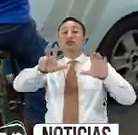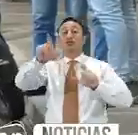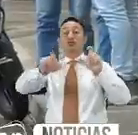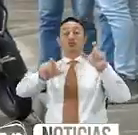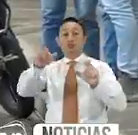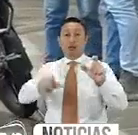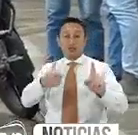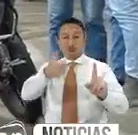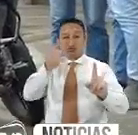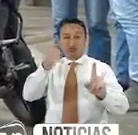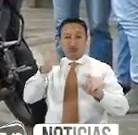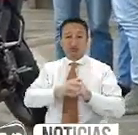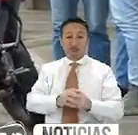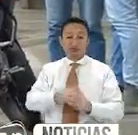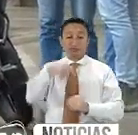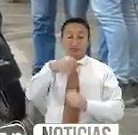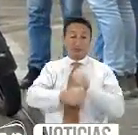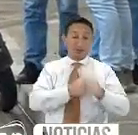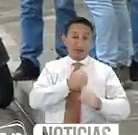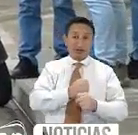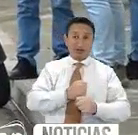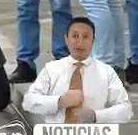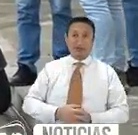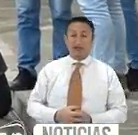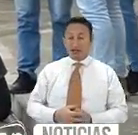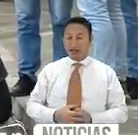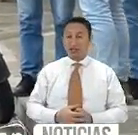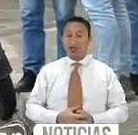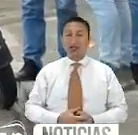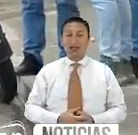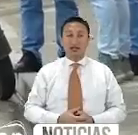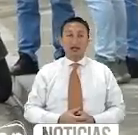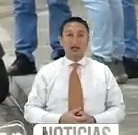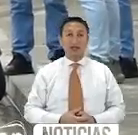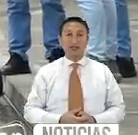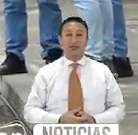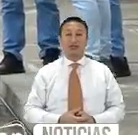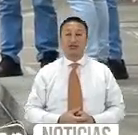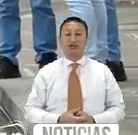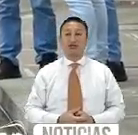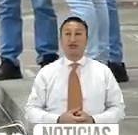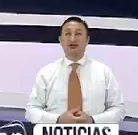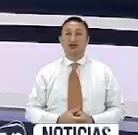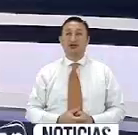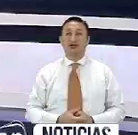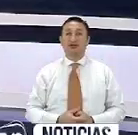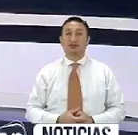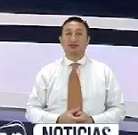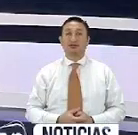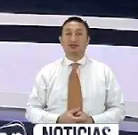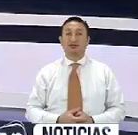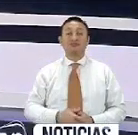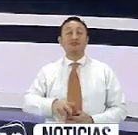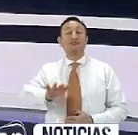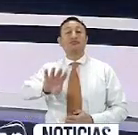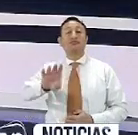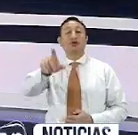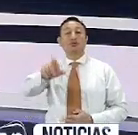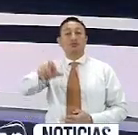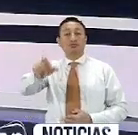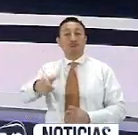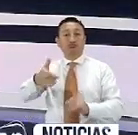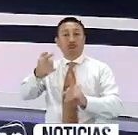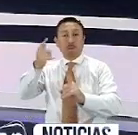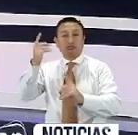violentas durante el presente año, informó Martín Soto. Cuatro personas fueron